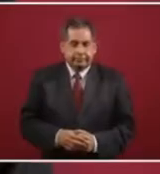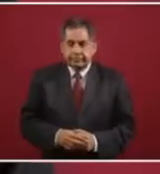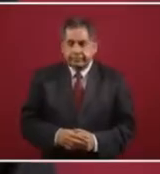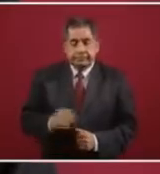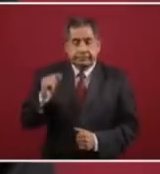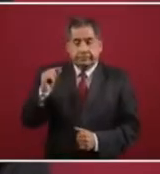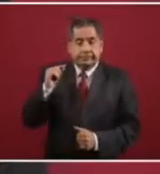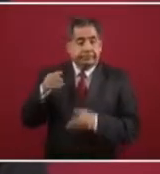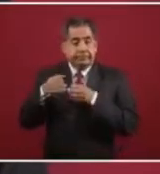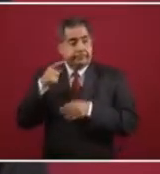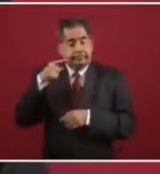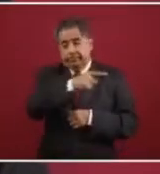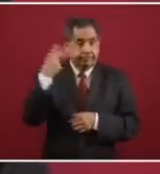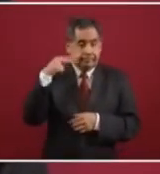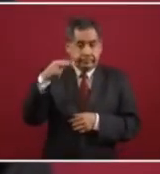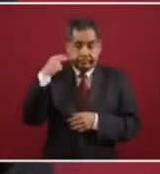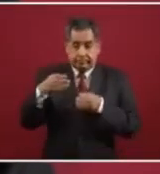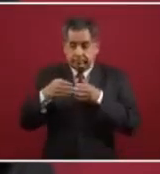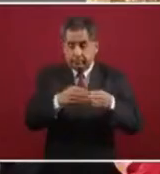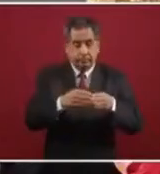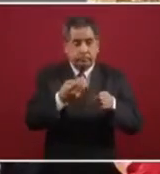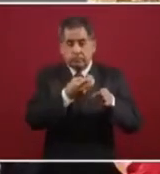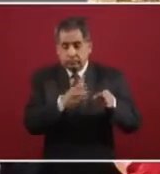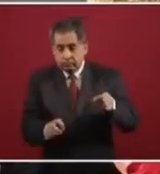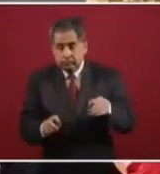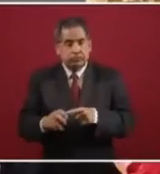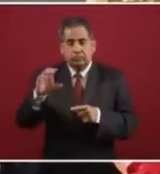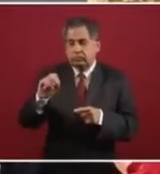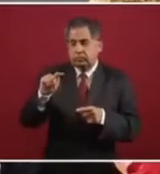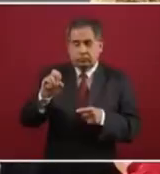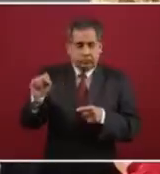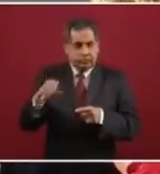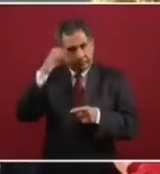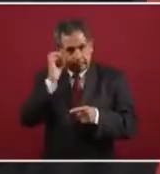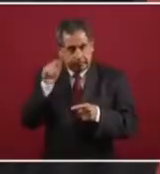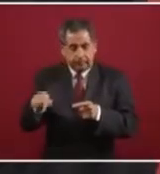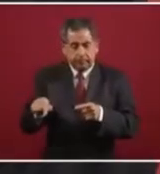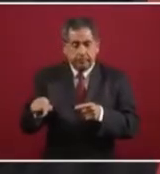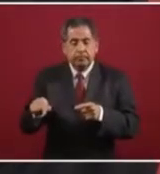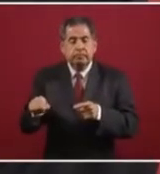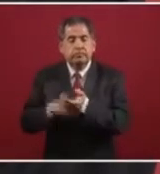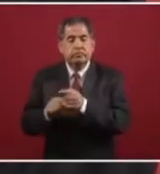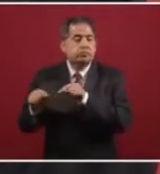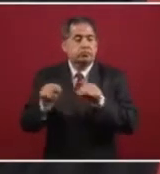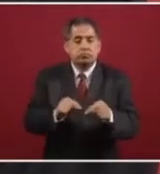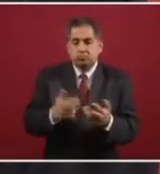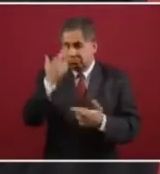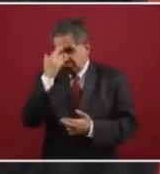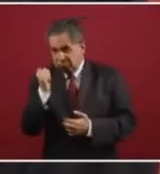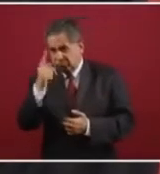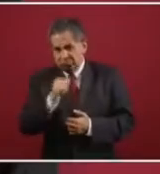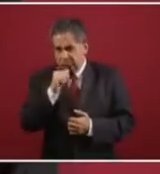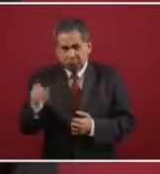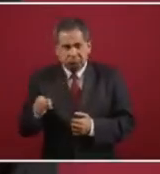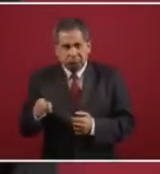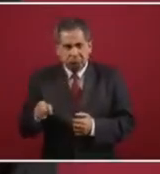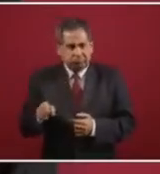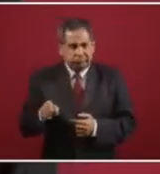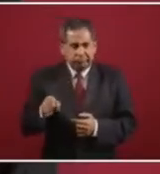Apenas desembarcó en Veracruz el conquistador Hernán Cortés y sin ningún fundamento legal,